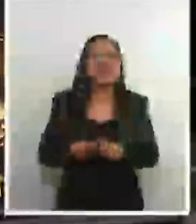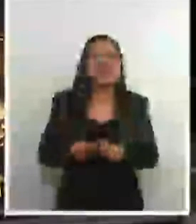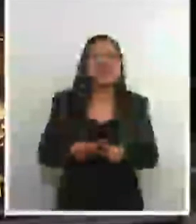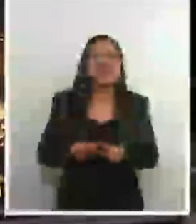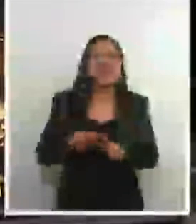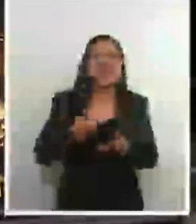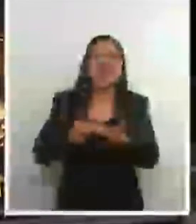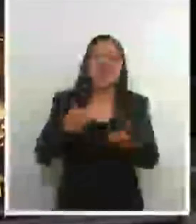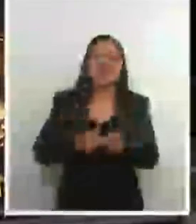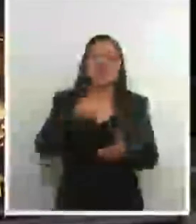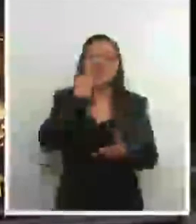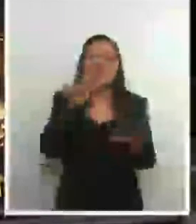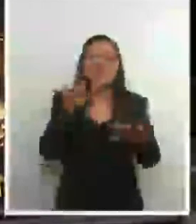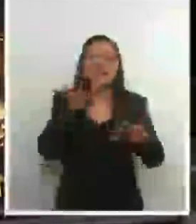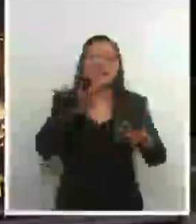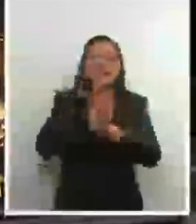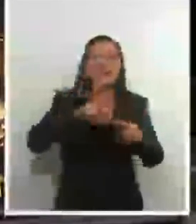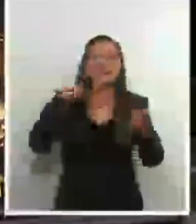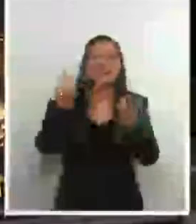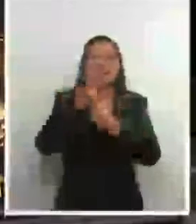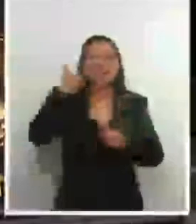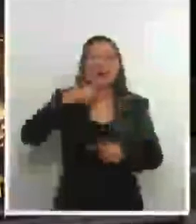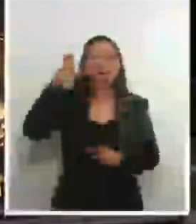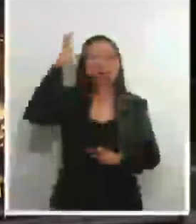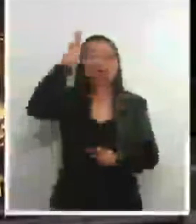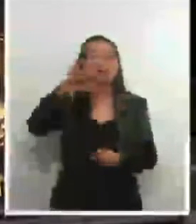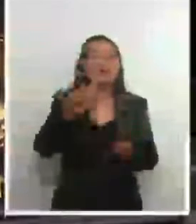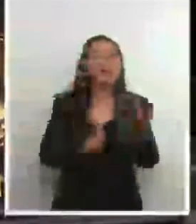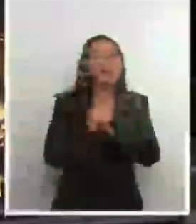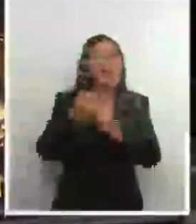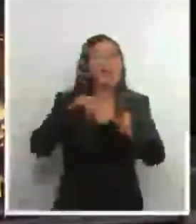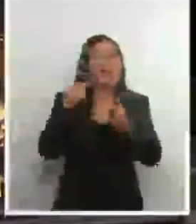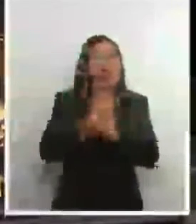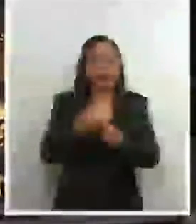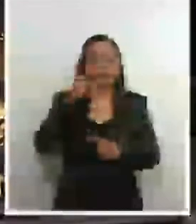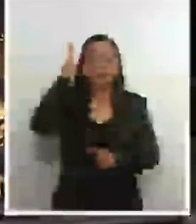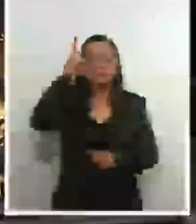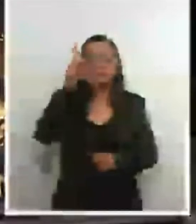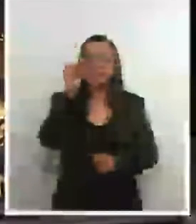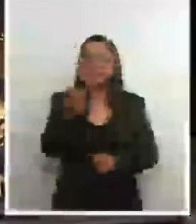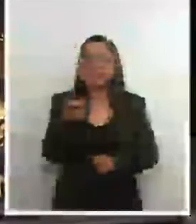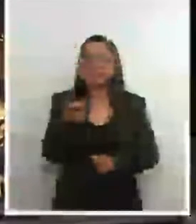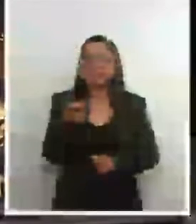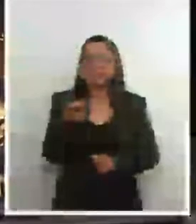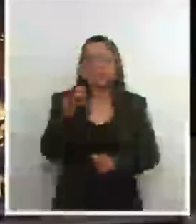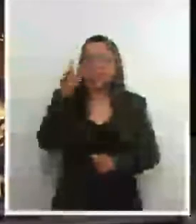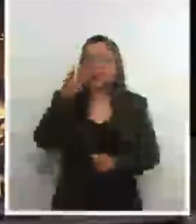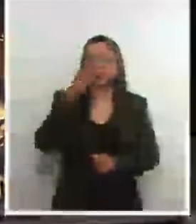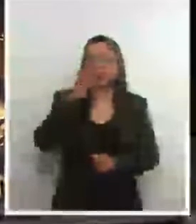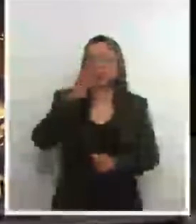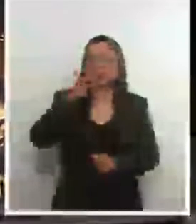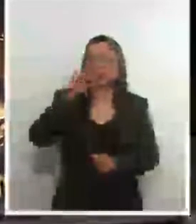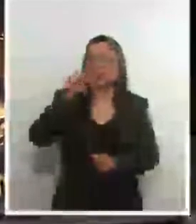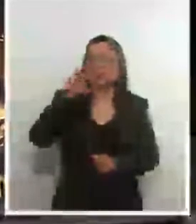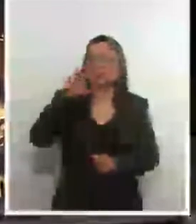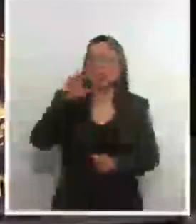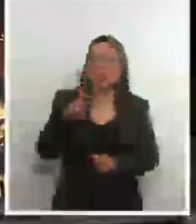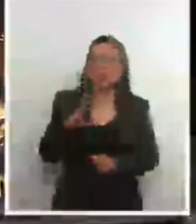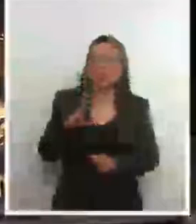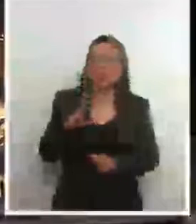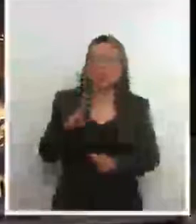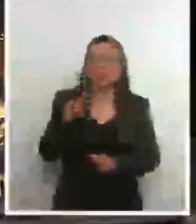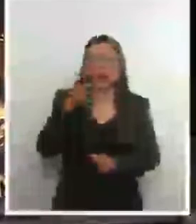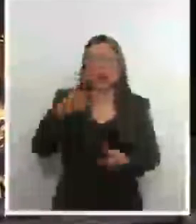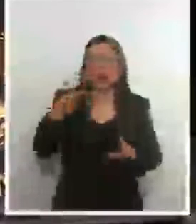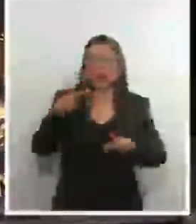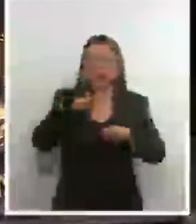que necesitamos es tener una visión de futuro. Y en este futuro, el fiscal forma